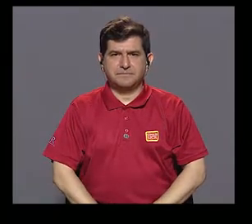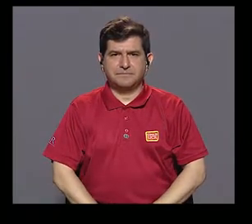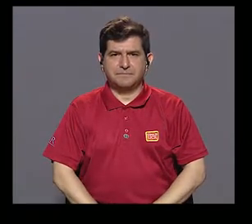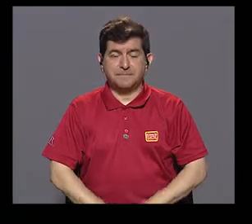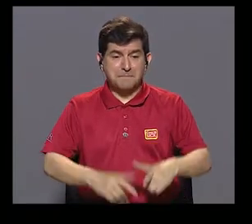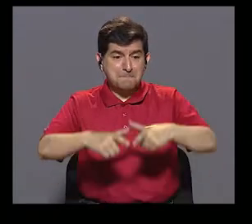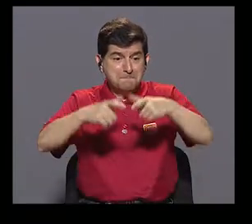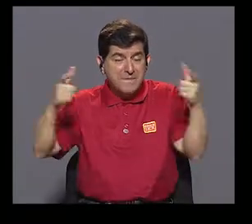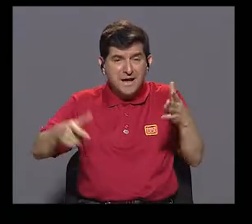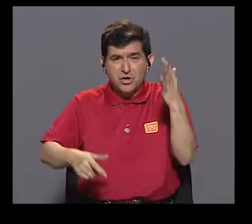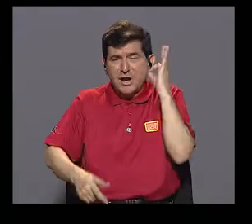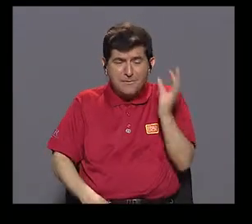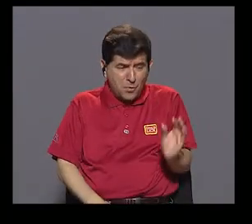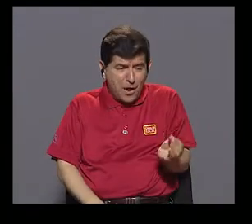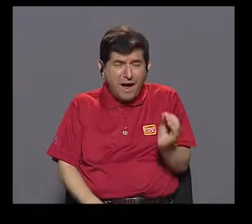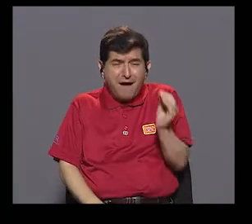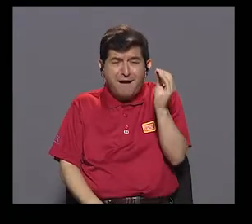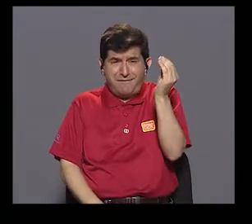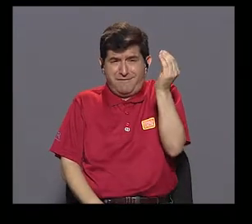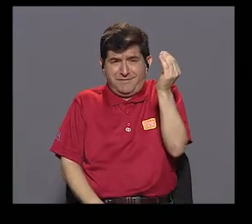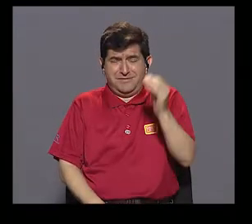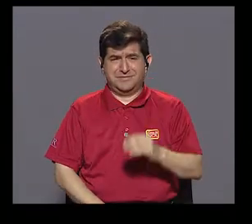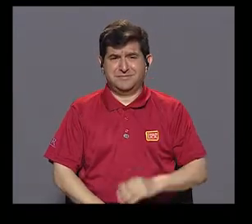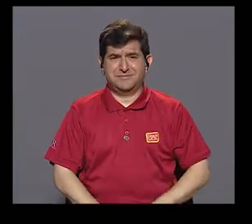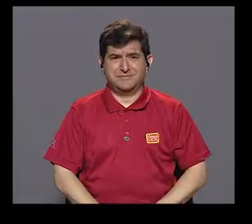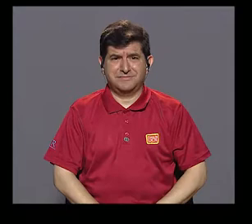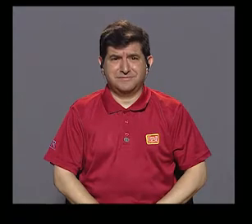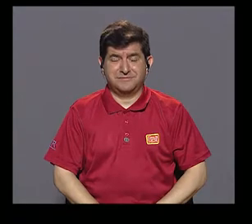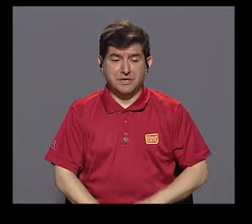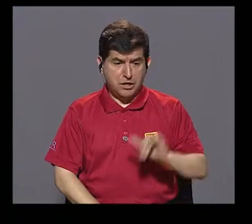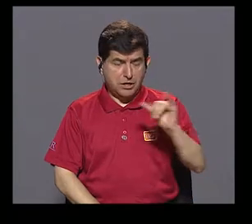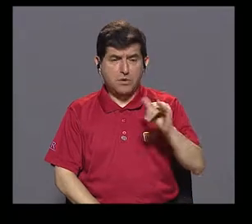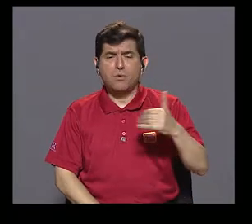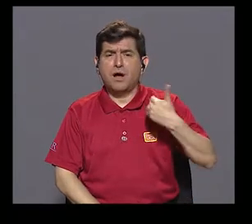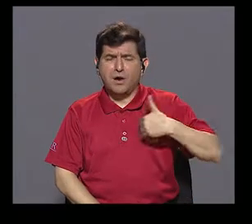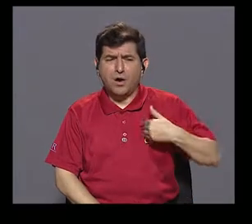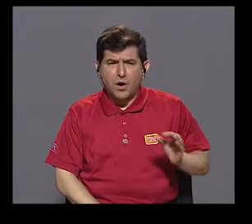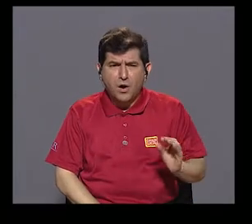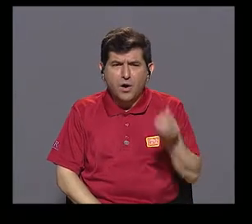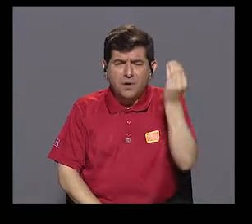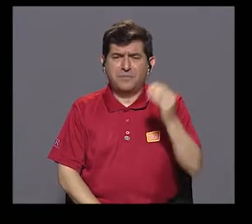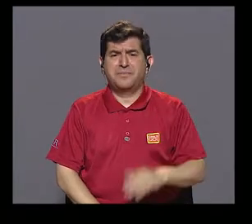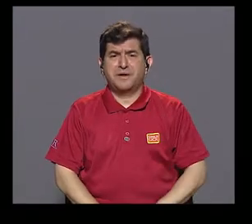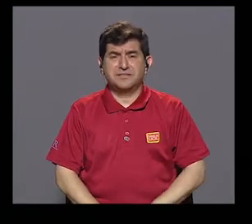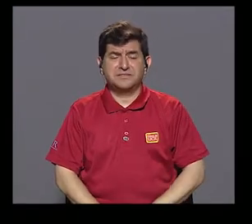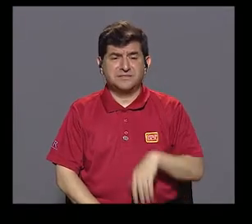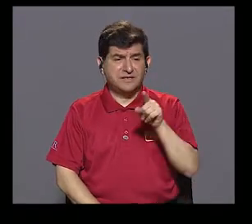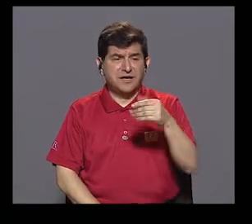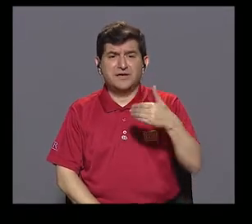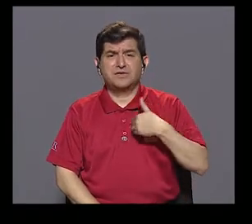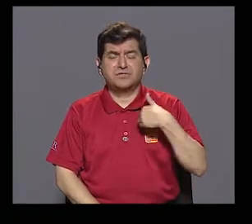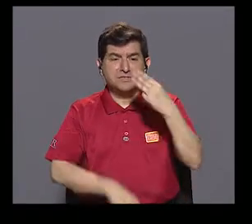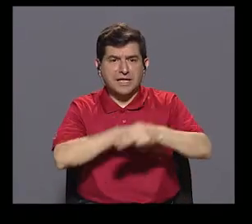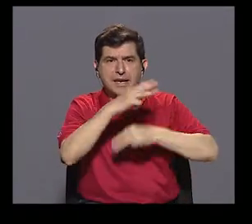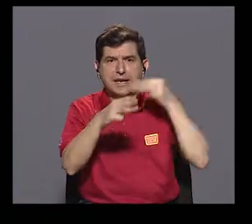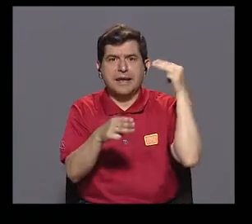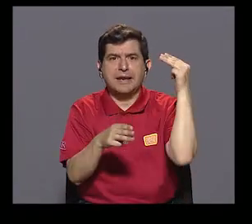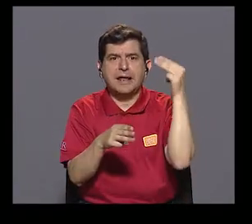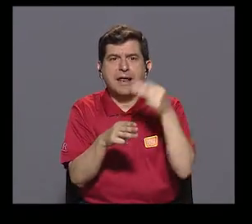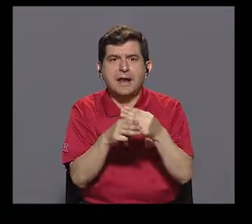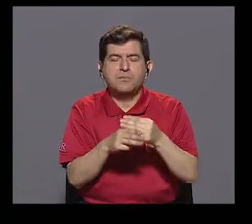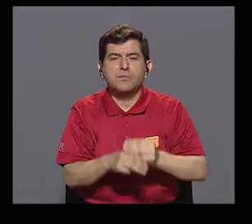En una enorme mayoría mujeres muy jóvenes y varones muy jóvenes que tienen el